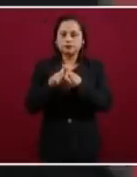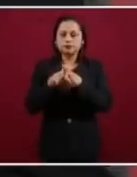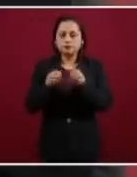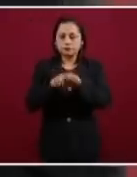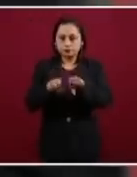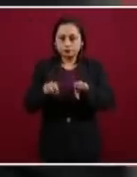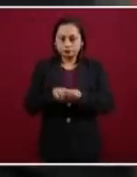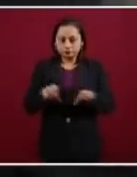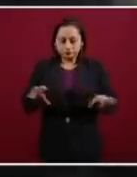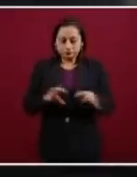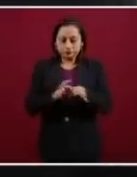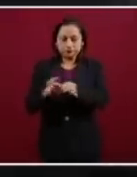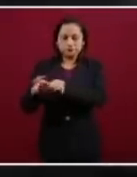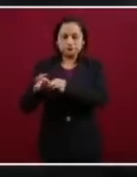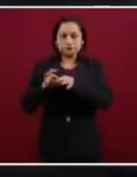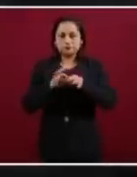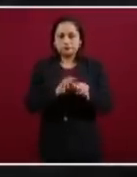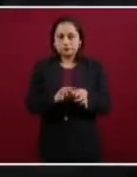tenemos